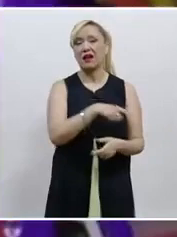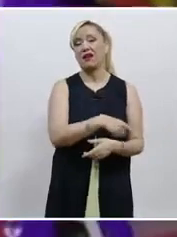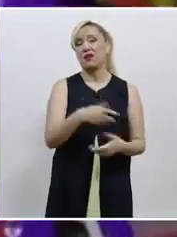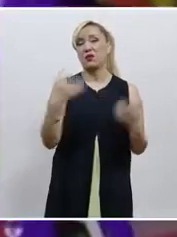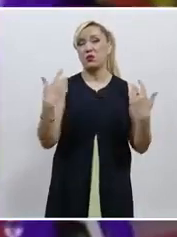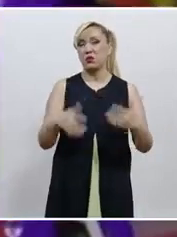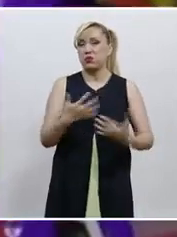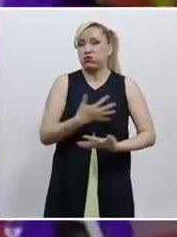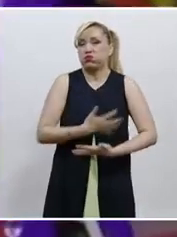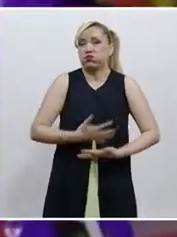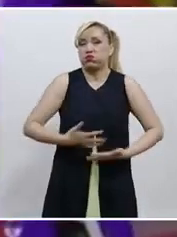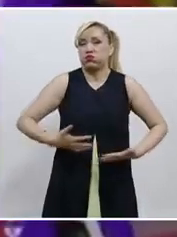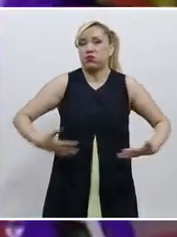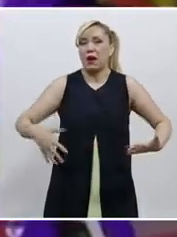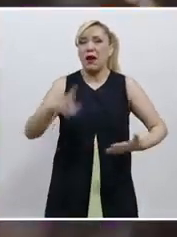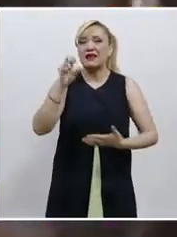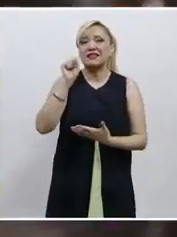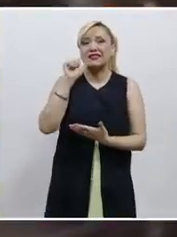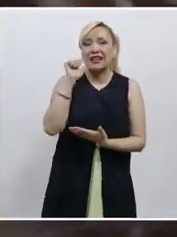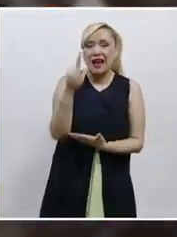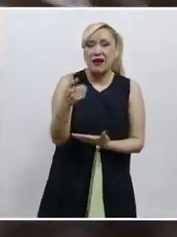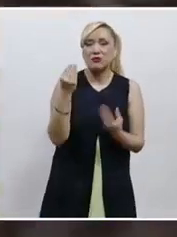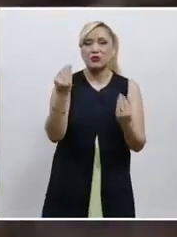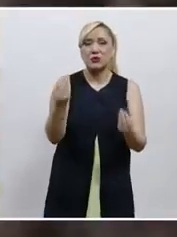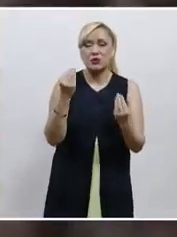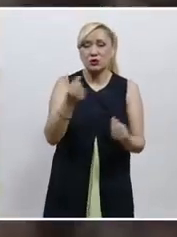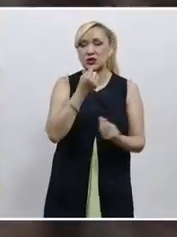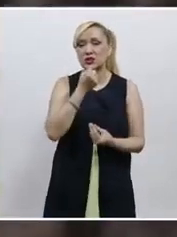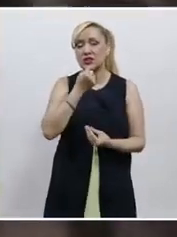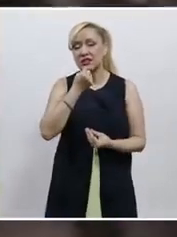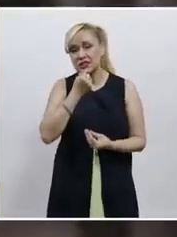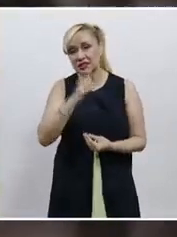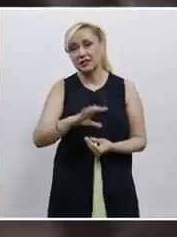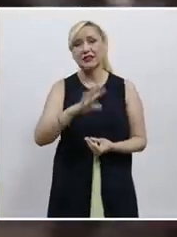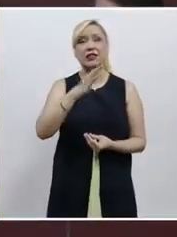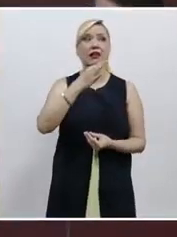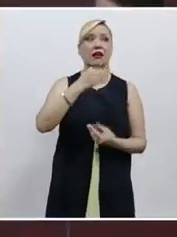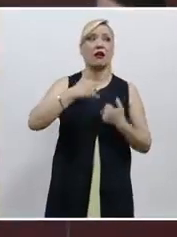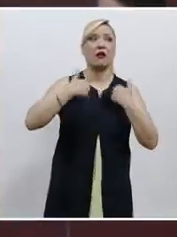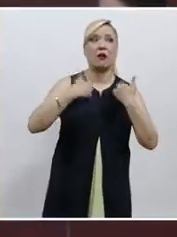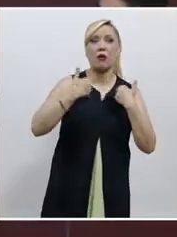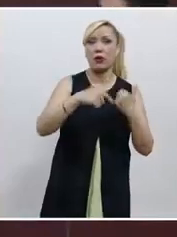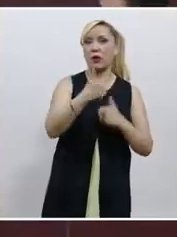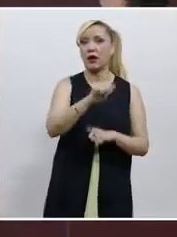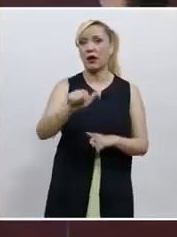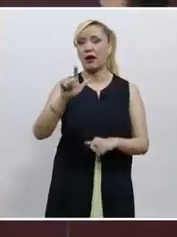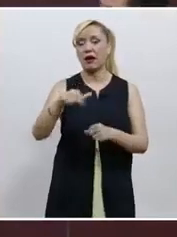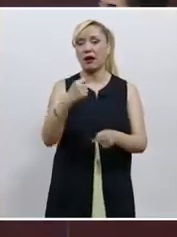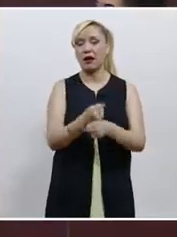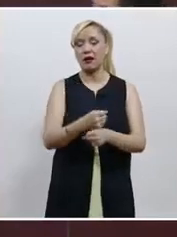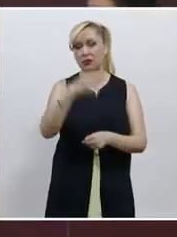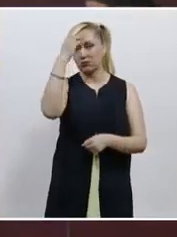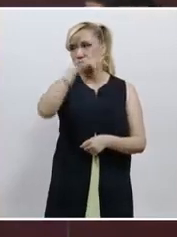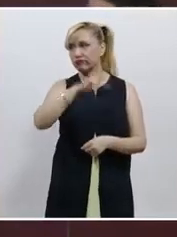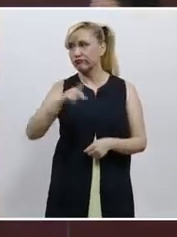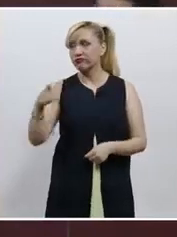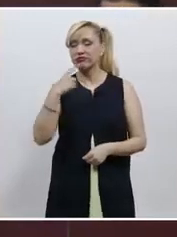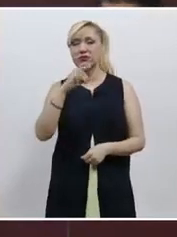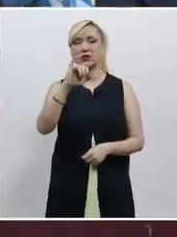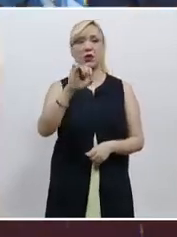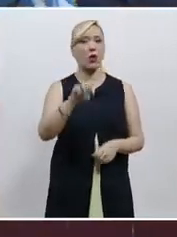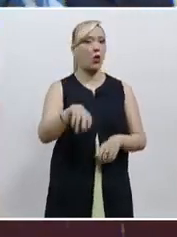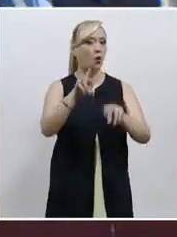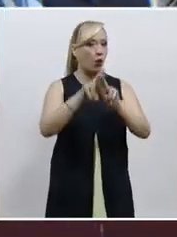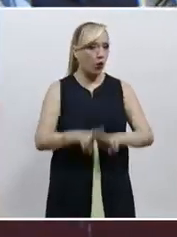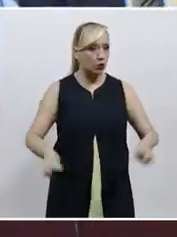dañinos, especialmente para niñas, niños y adolescentes, señalaron especialistas. Durante un pronunciamiento conjunto entre Naciones